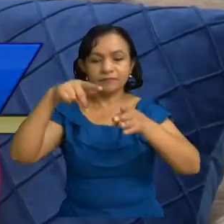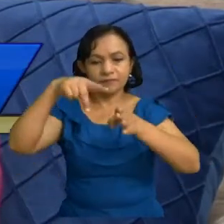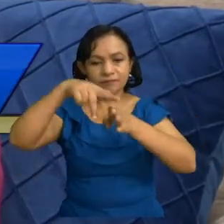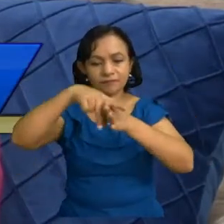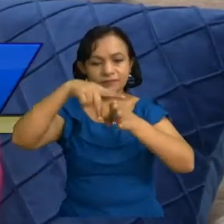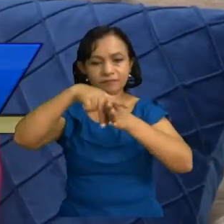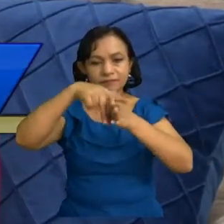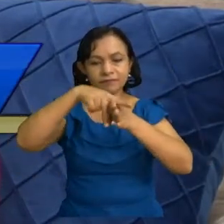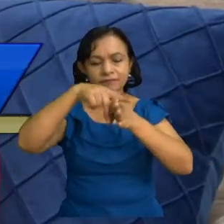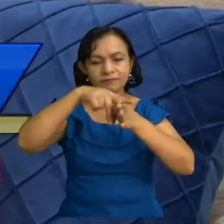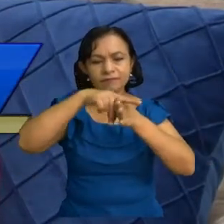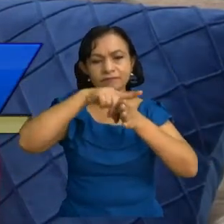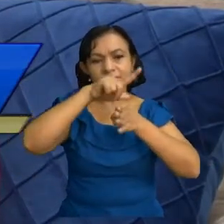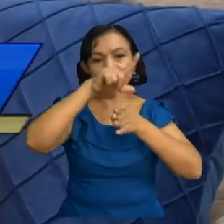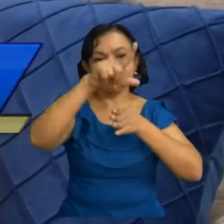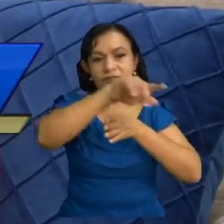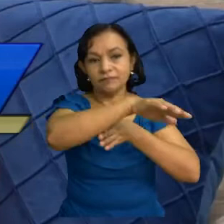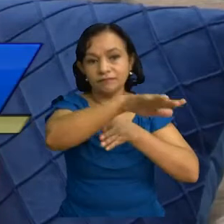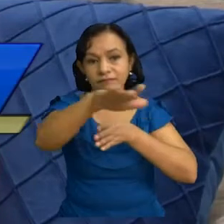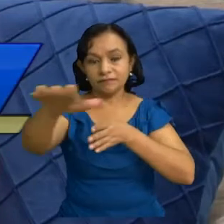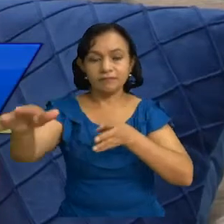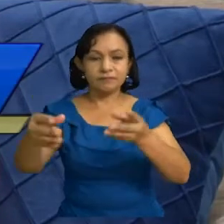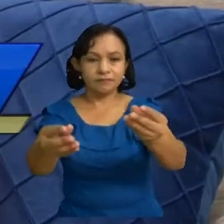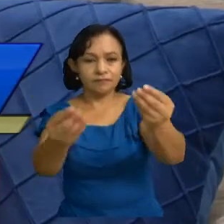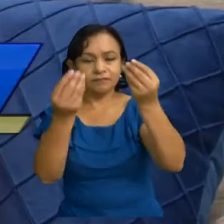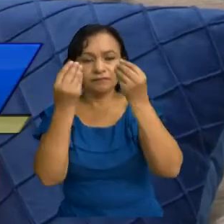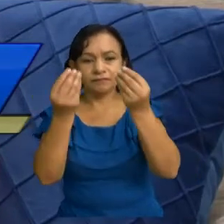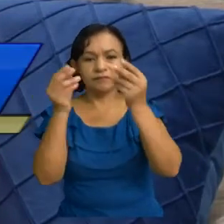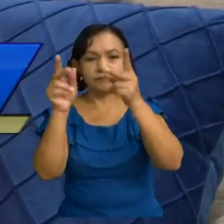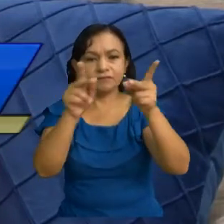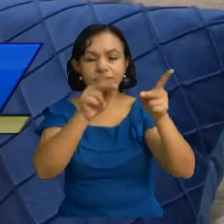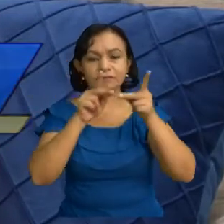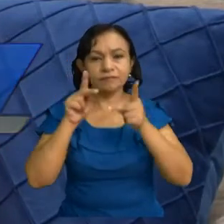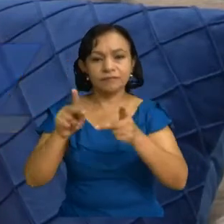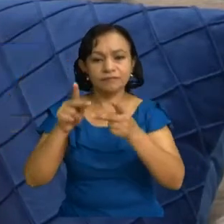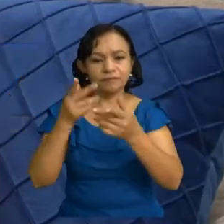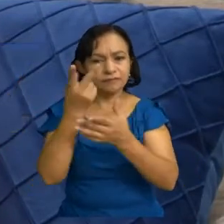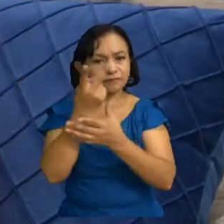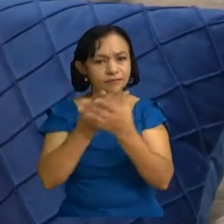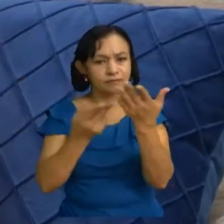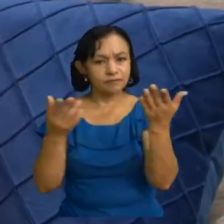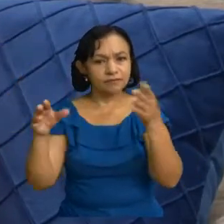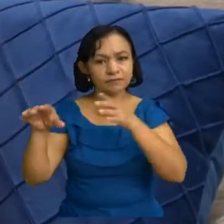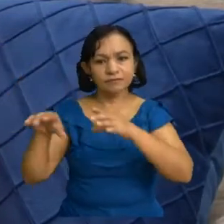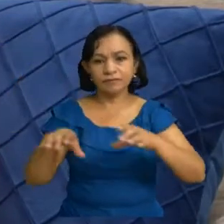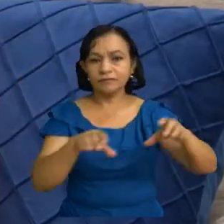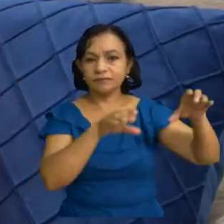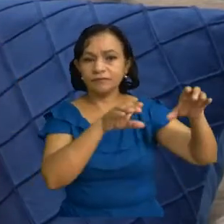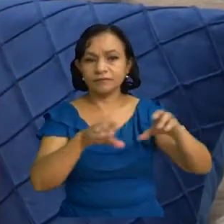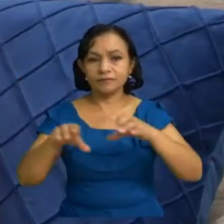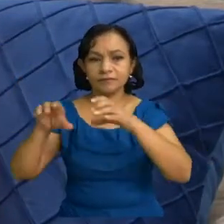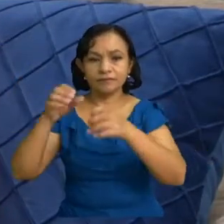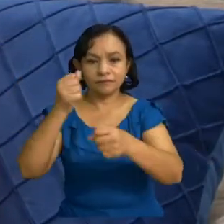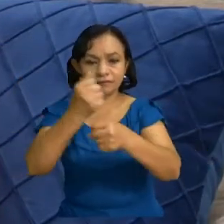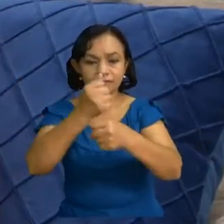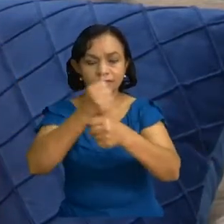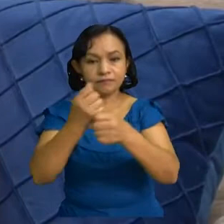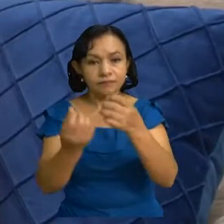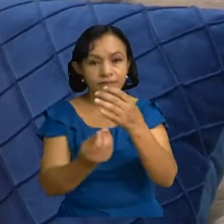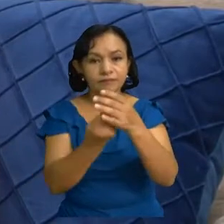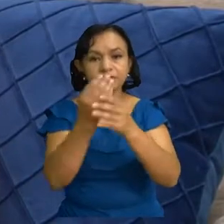propiedades pero también tenemos muchos protagonistas que están combinando su actividad productiva con